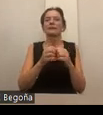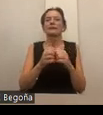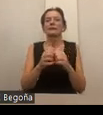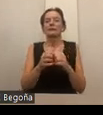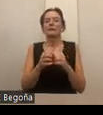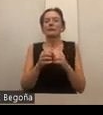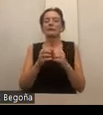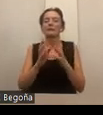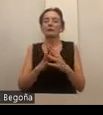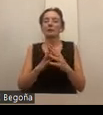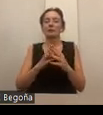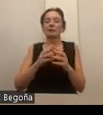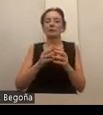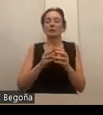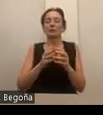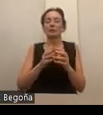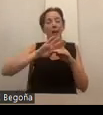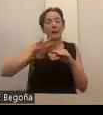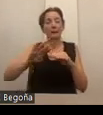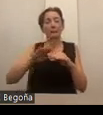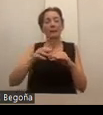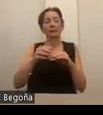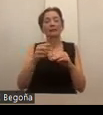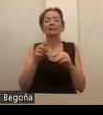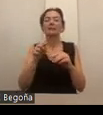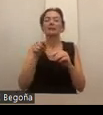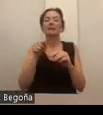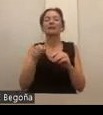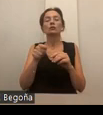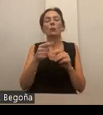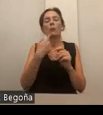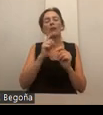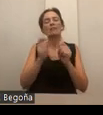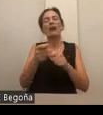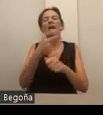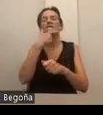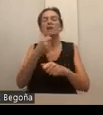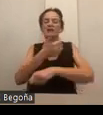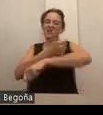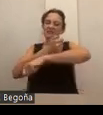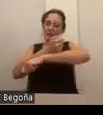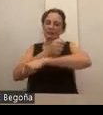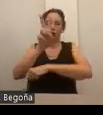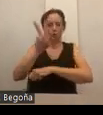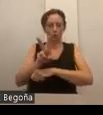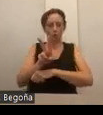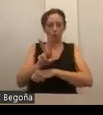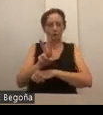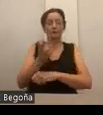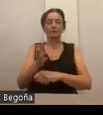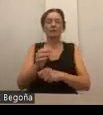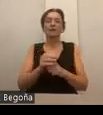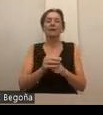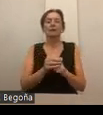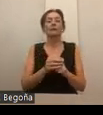metabólico es una alteración de los lípidos y una predisposición a la diabetes tipo 2. Vale, pues en este caso, en el síndrome del ovario